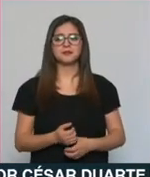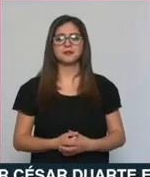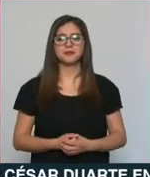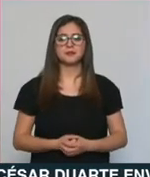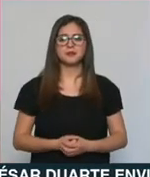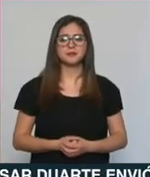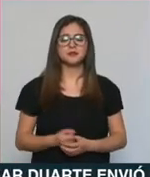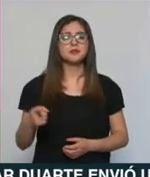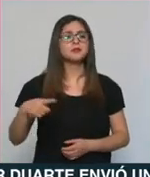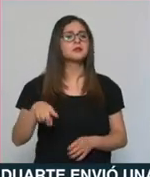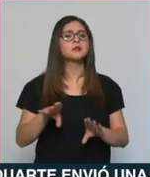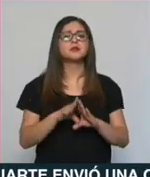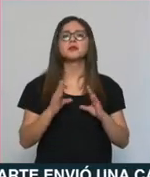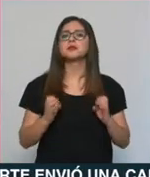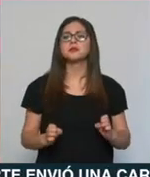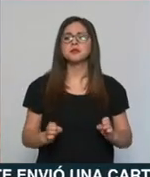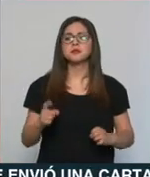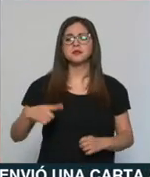¿Cómo se trata la vida?